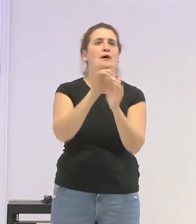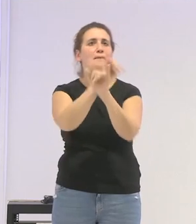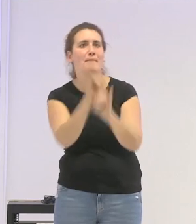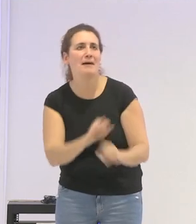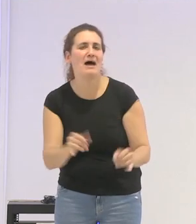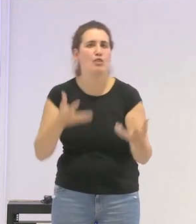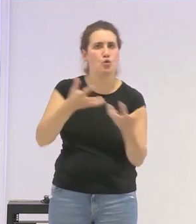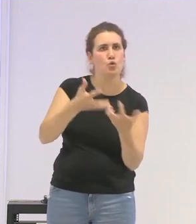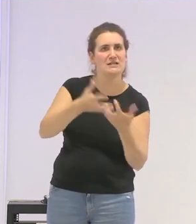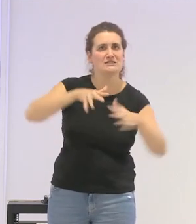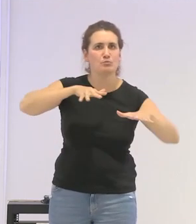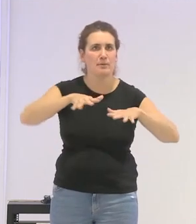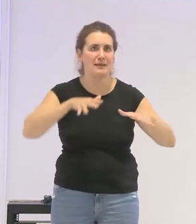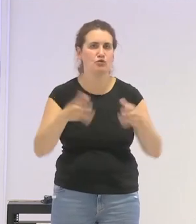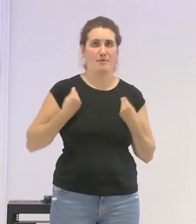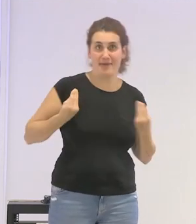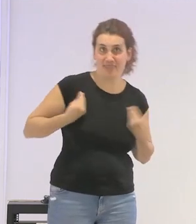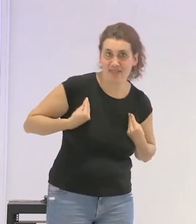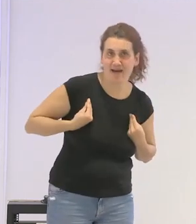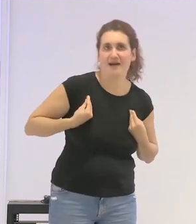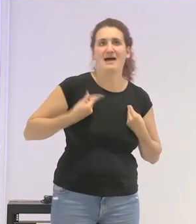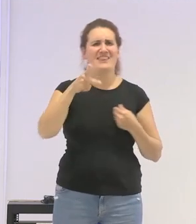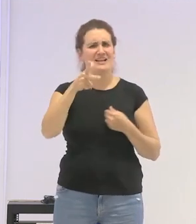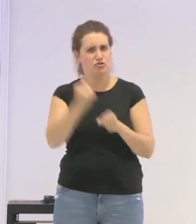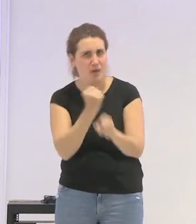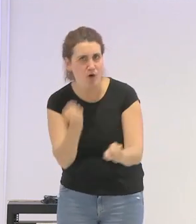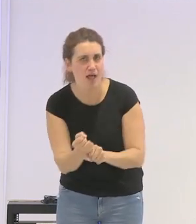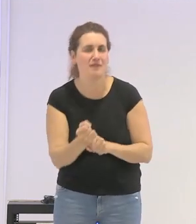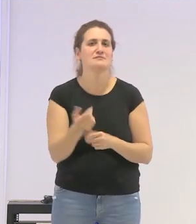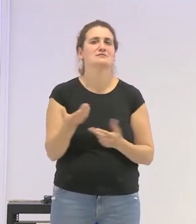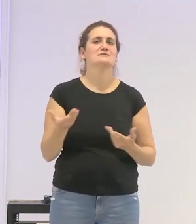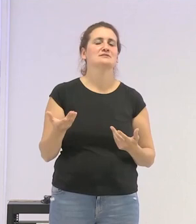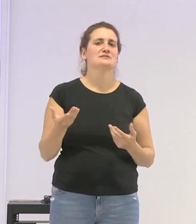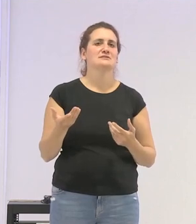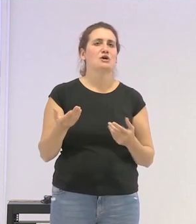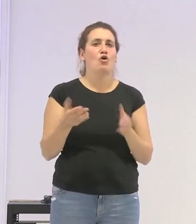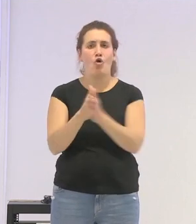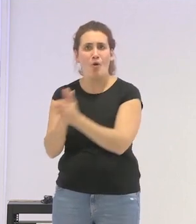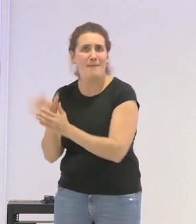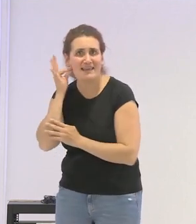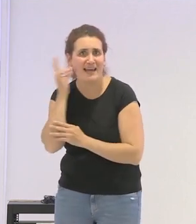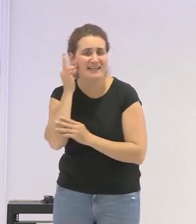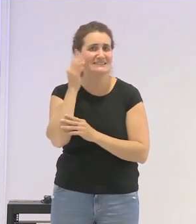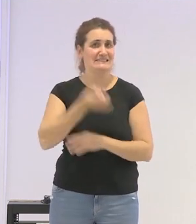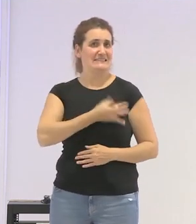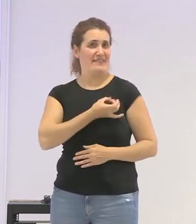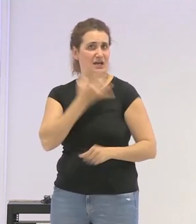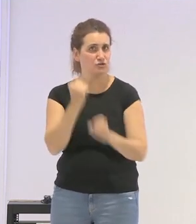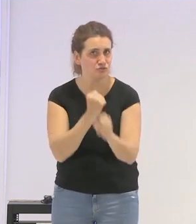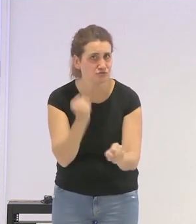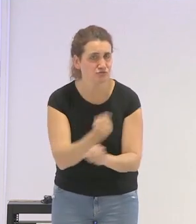por, ¿no?, el movimiento de vivienda, por derechos laborales, etcétera, como compañeras que están en sindicatos, por ejemplo, han dicho